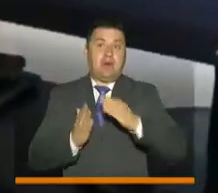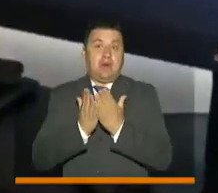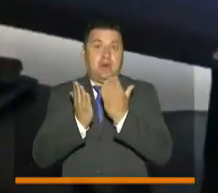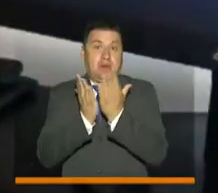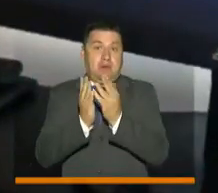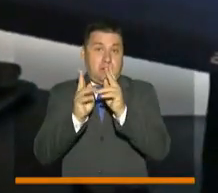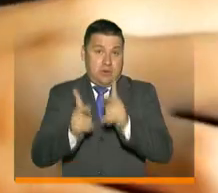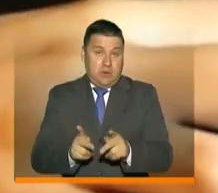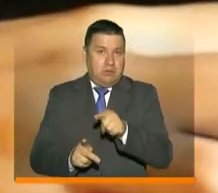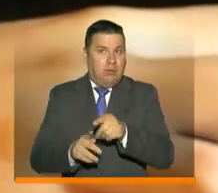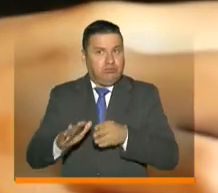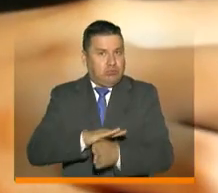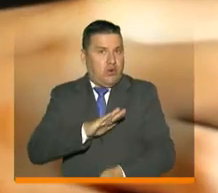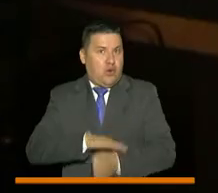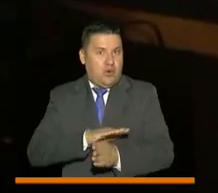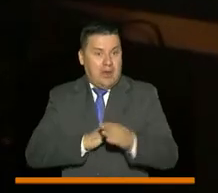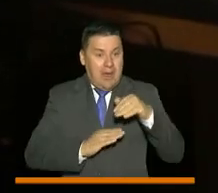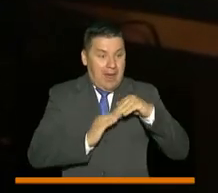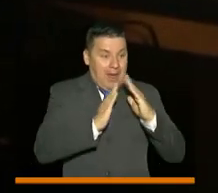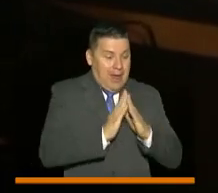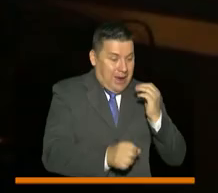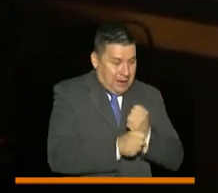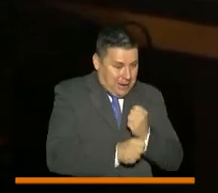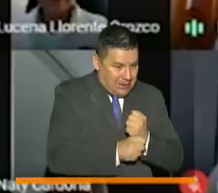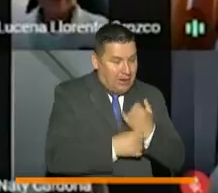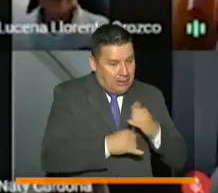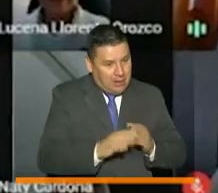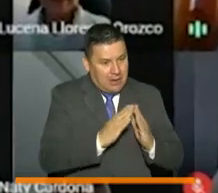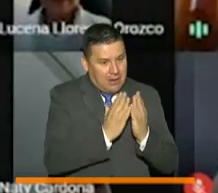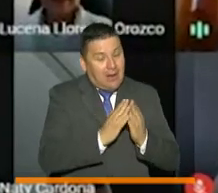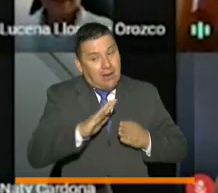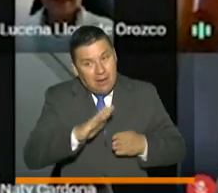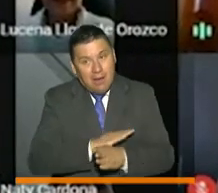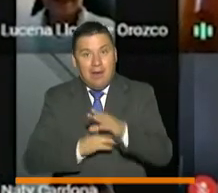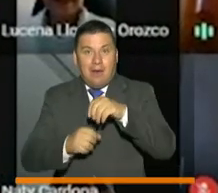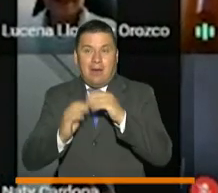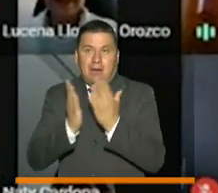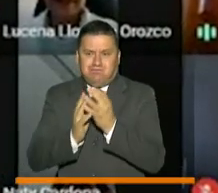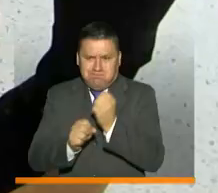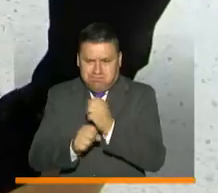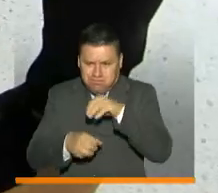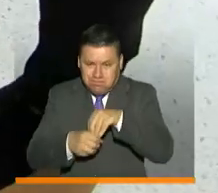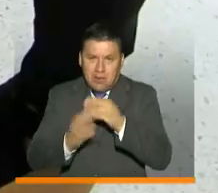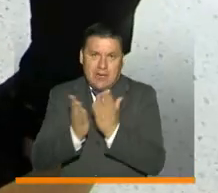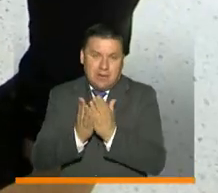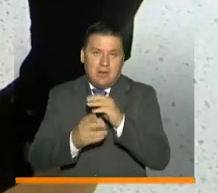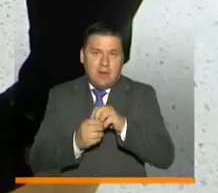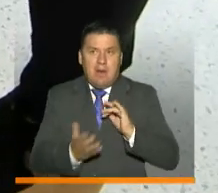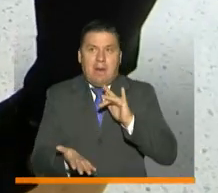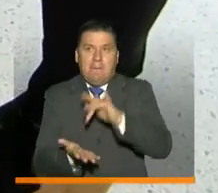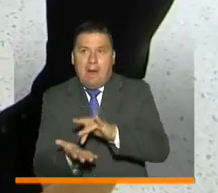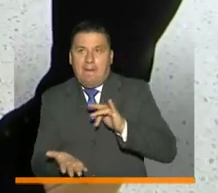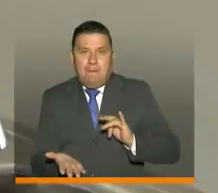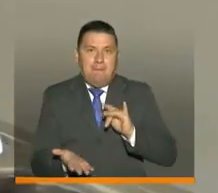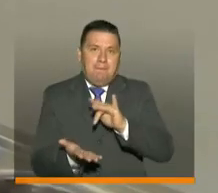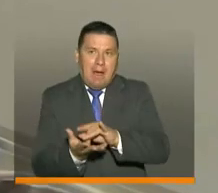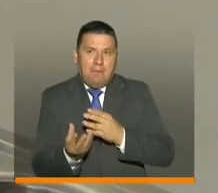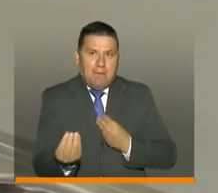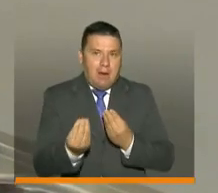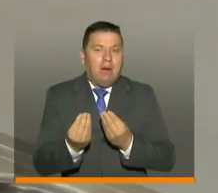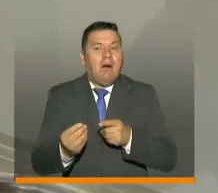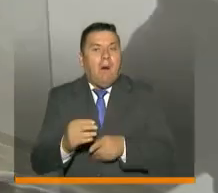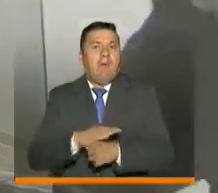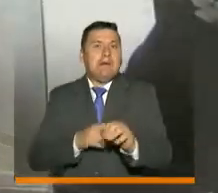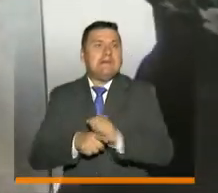estudiantes continúen con el estudio en casa asistido con herramientas tecnológicas y progresar con el retorno a la presencialidad para avanzar en sus